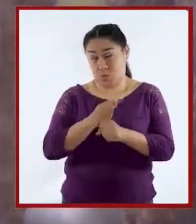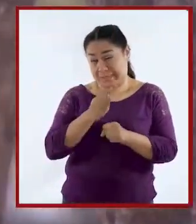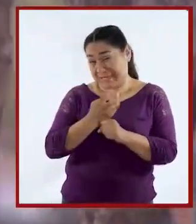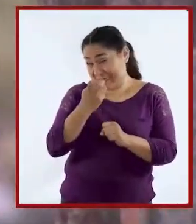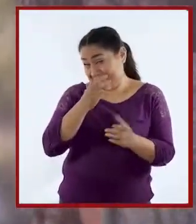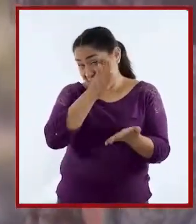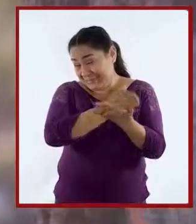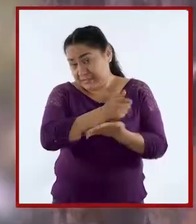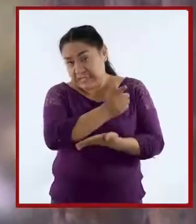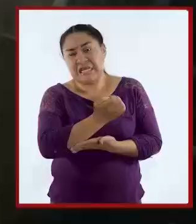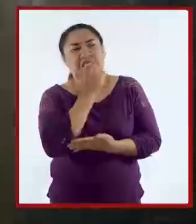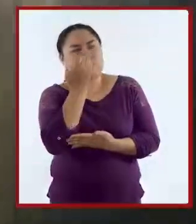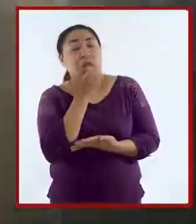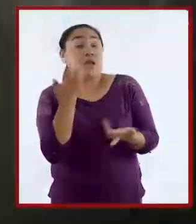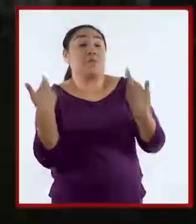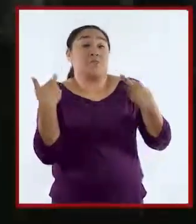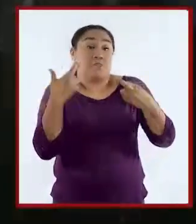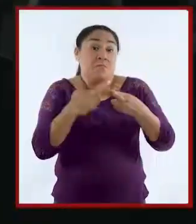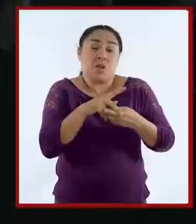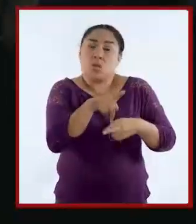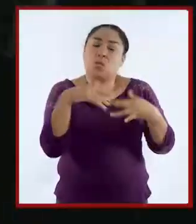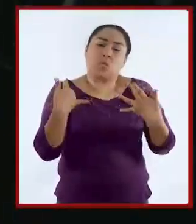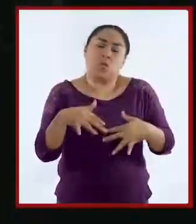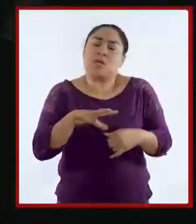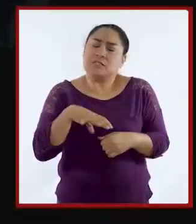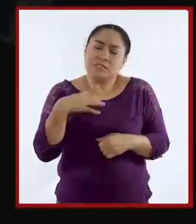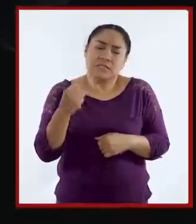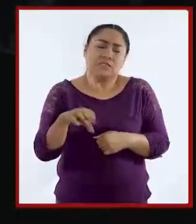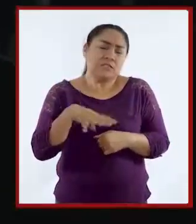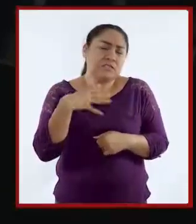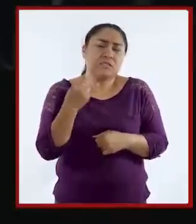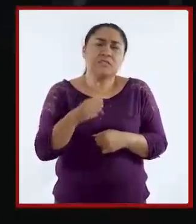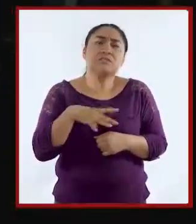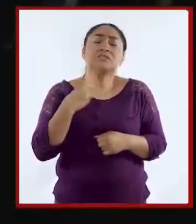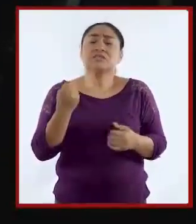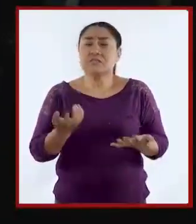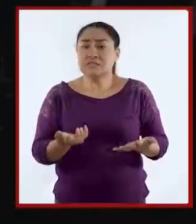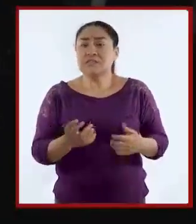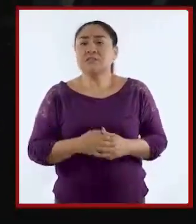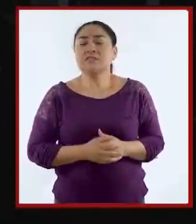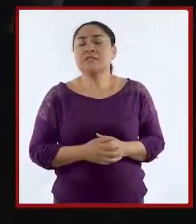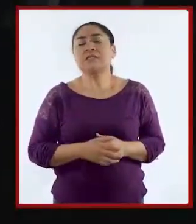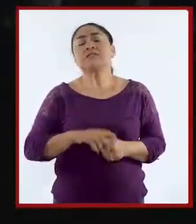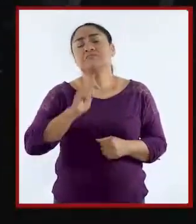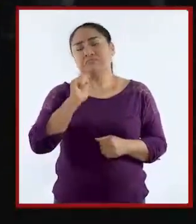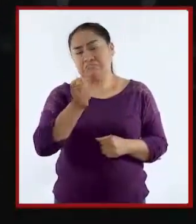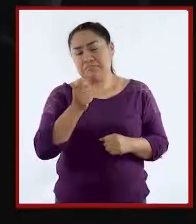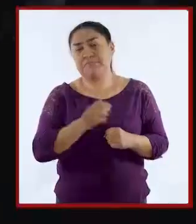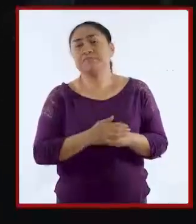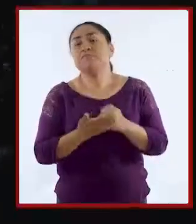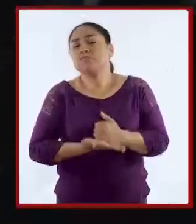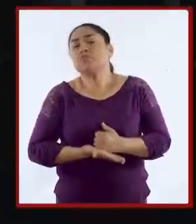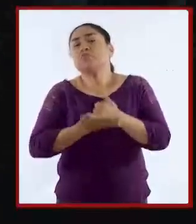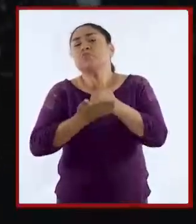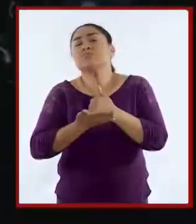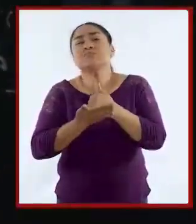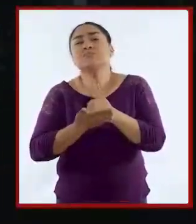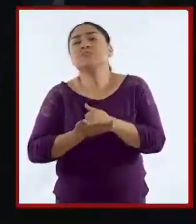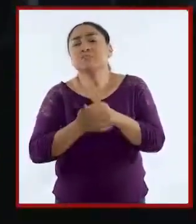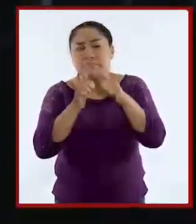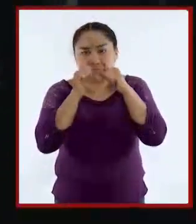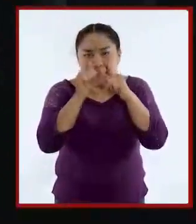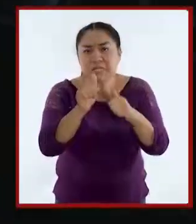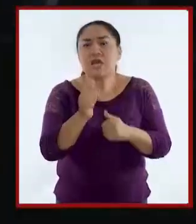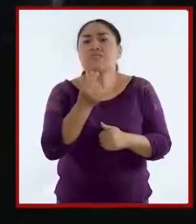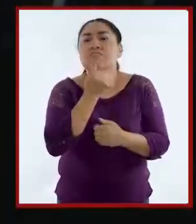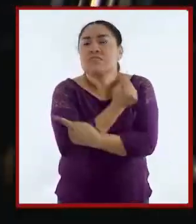En este caso particular, los maestros han hecho un gran esfuerzo para asistir niños que vienen de